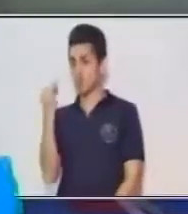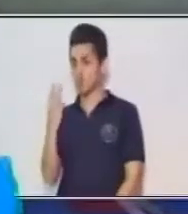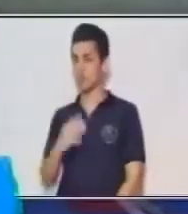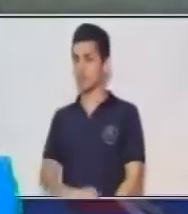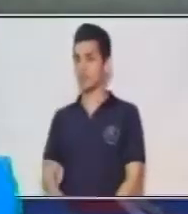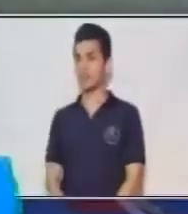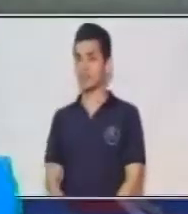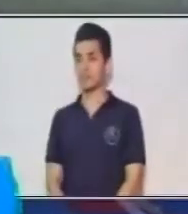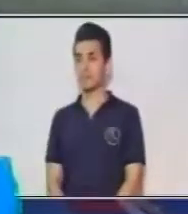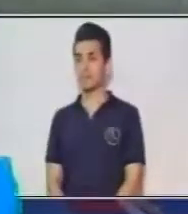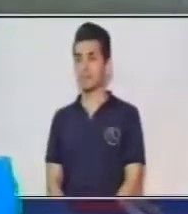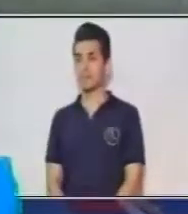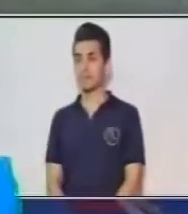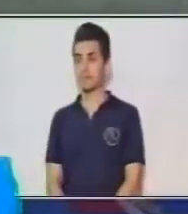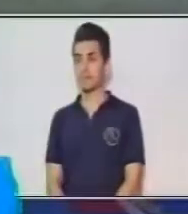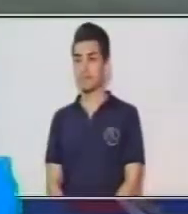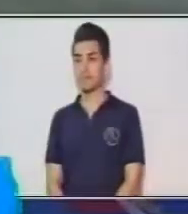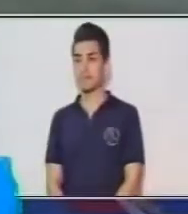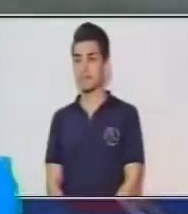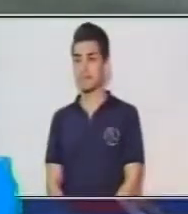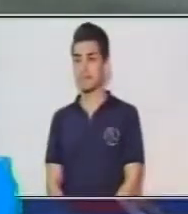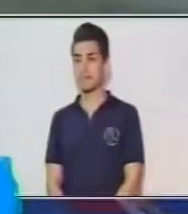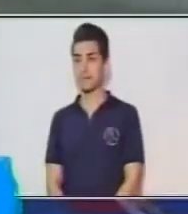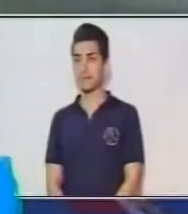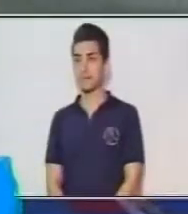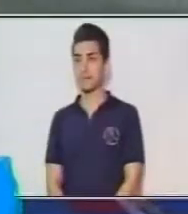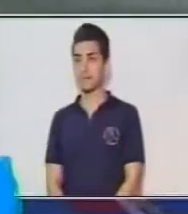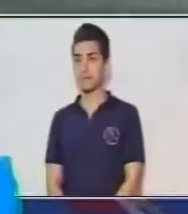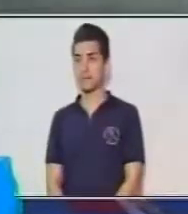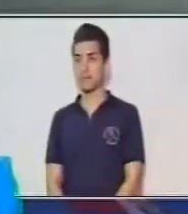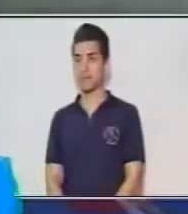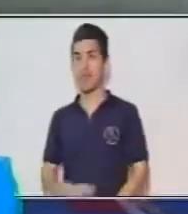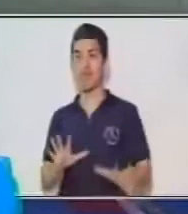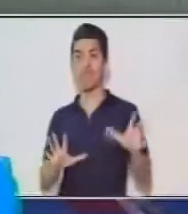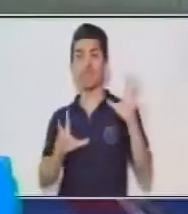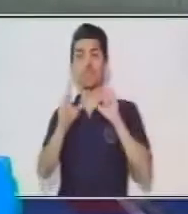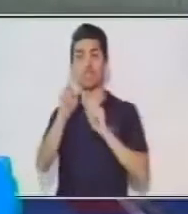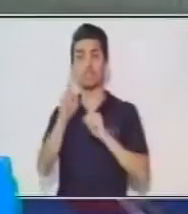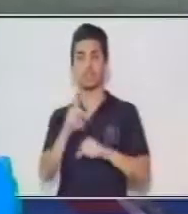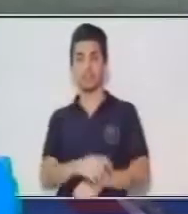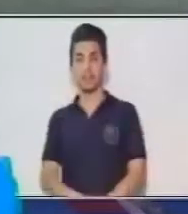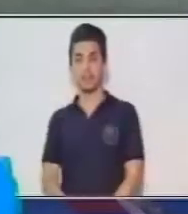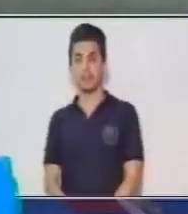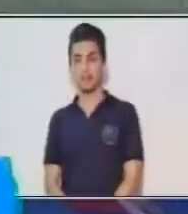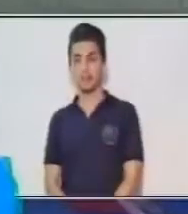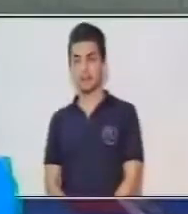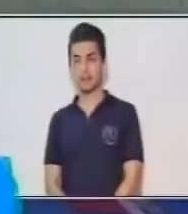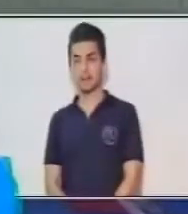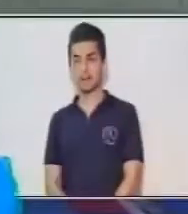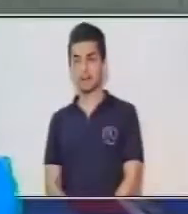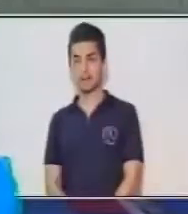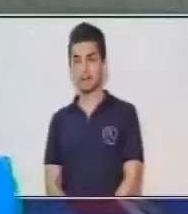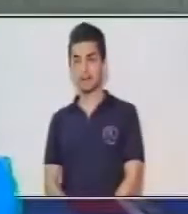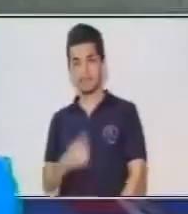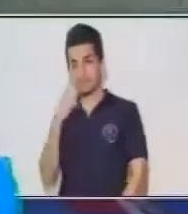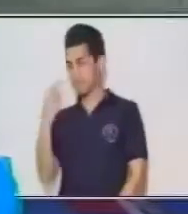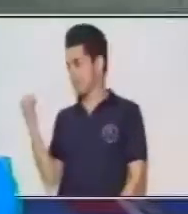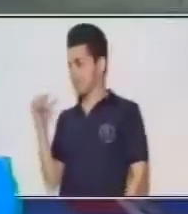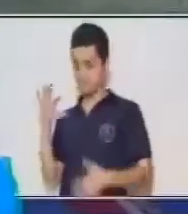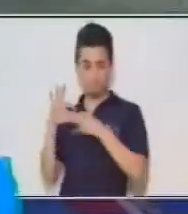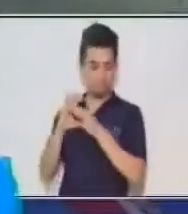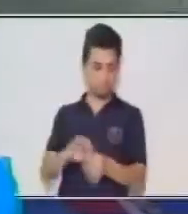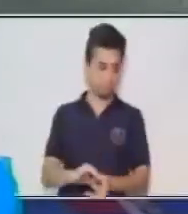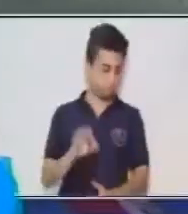te felicito. Vamos a ubicar el número 12, el cual se encuentra acá.